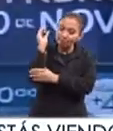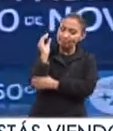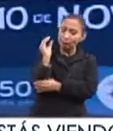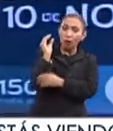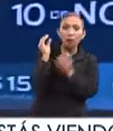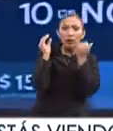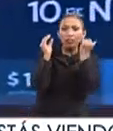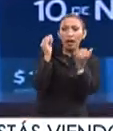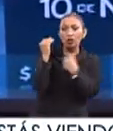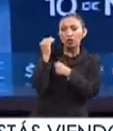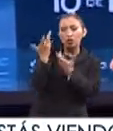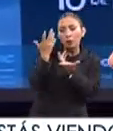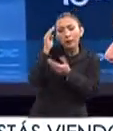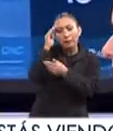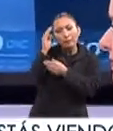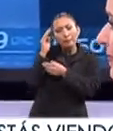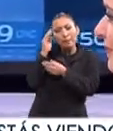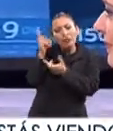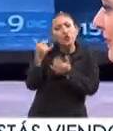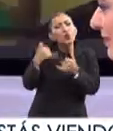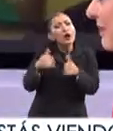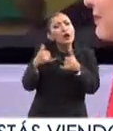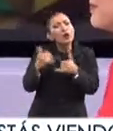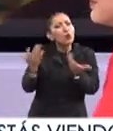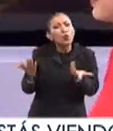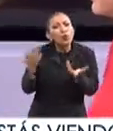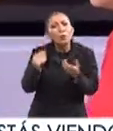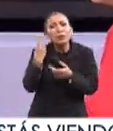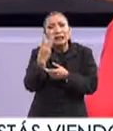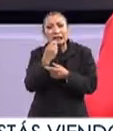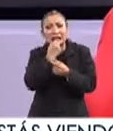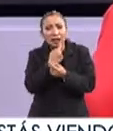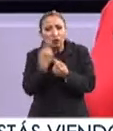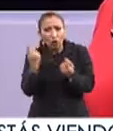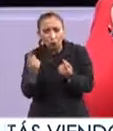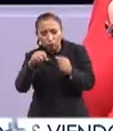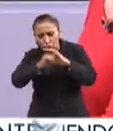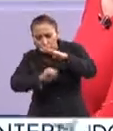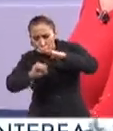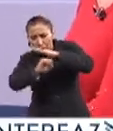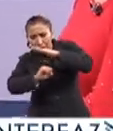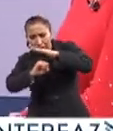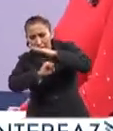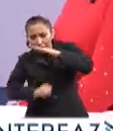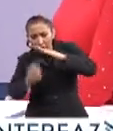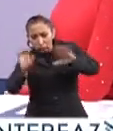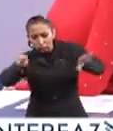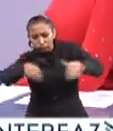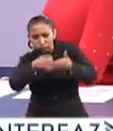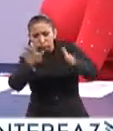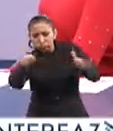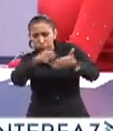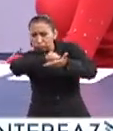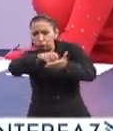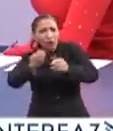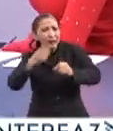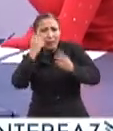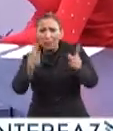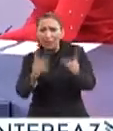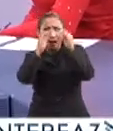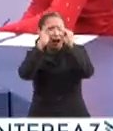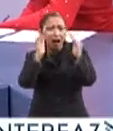un concepto que nos lleva a pensar en un juego, en tres niños en un sótano que se encerraron porque no quieren vender esta